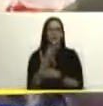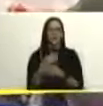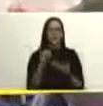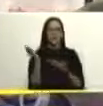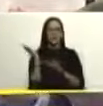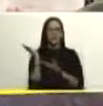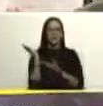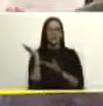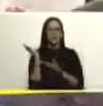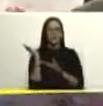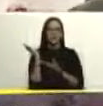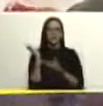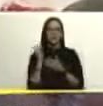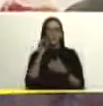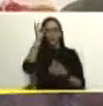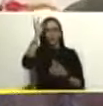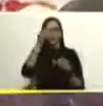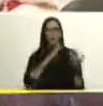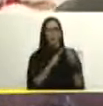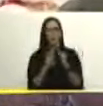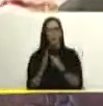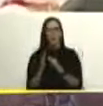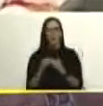Bonalde. Consejo Comunal.